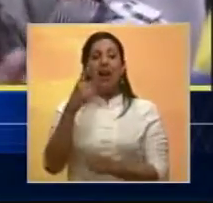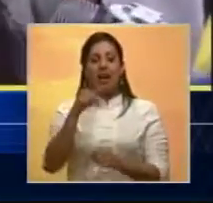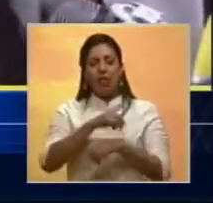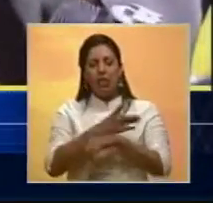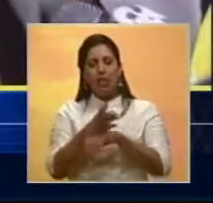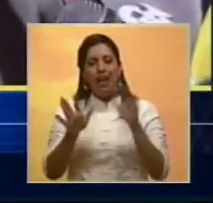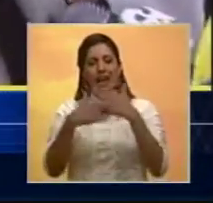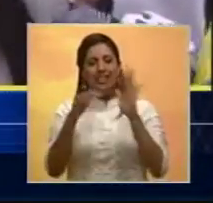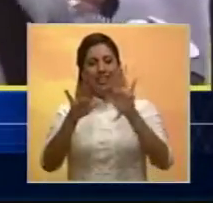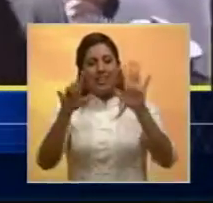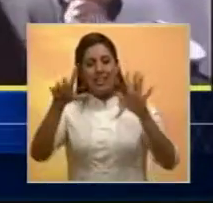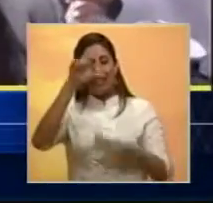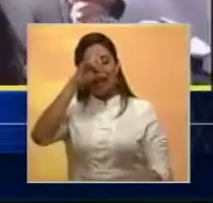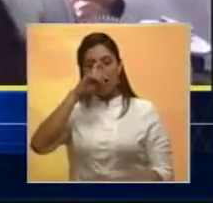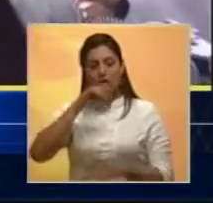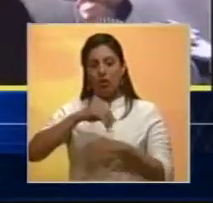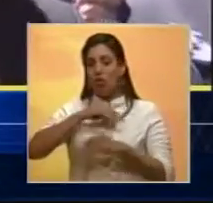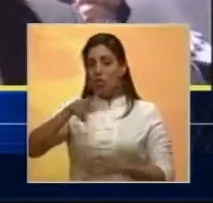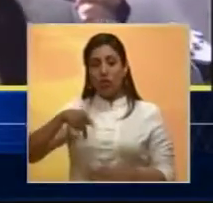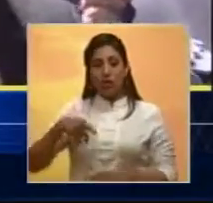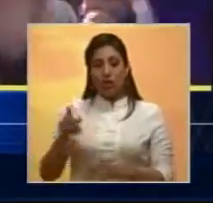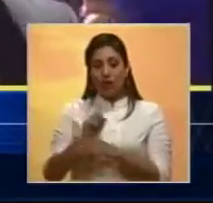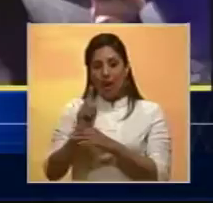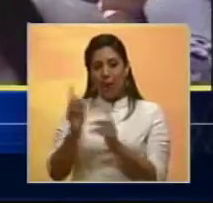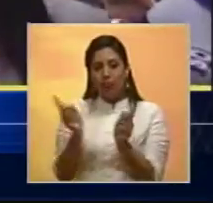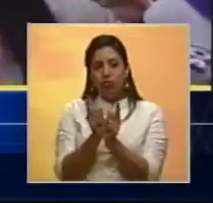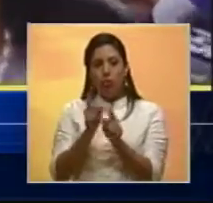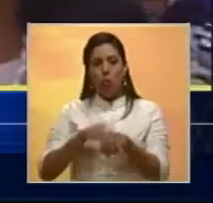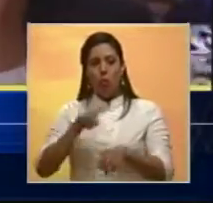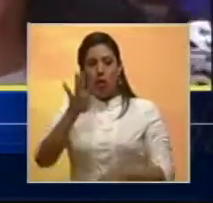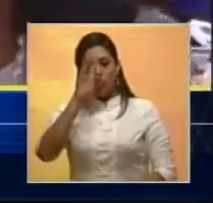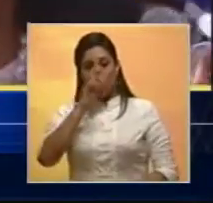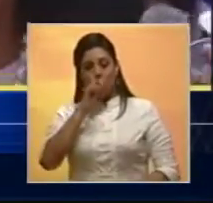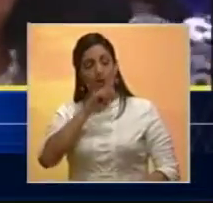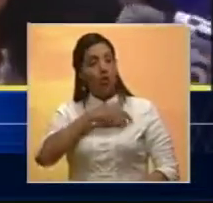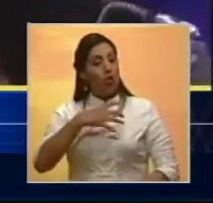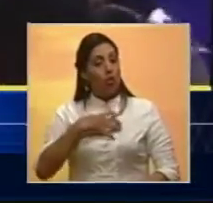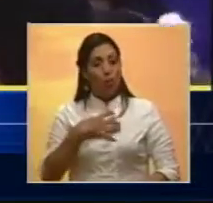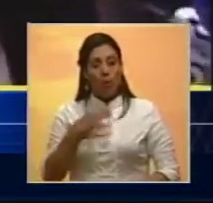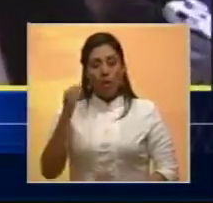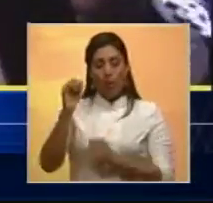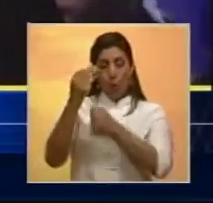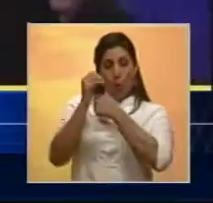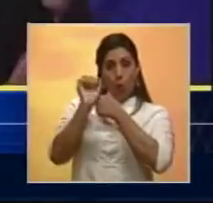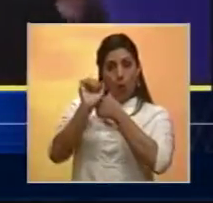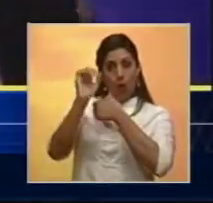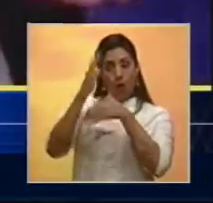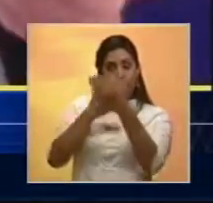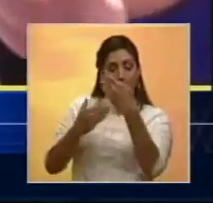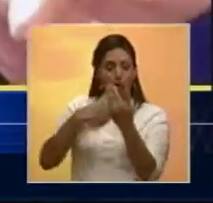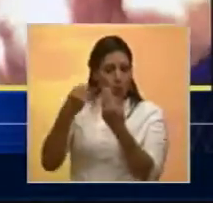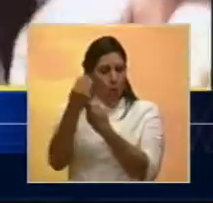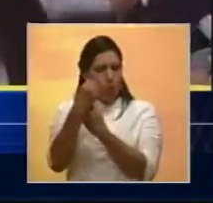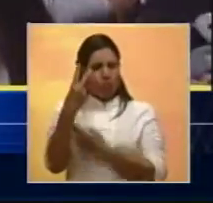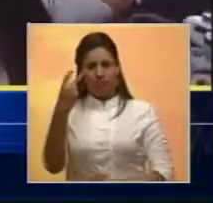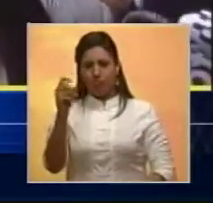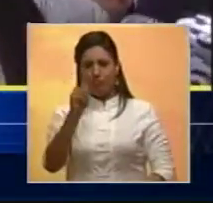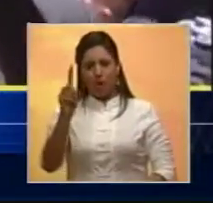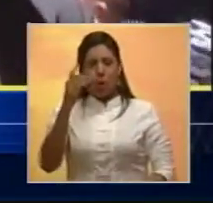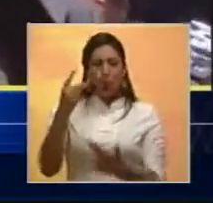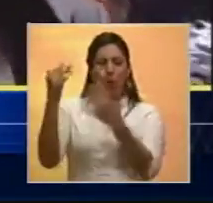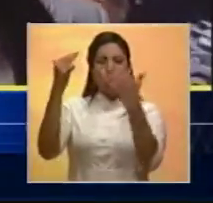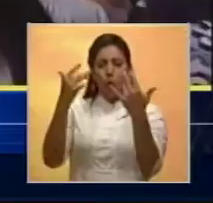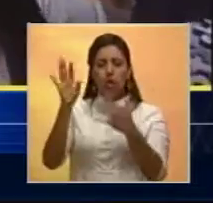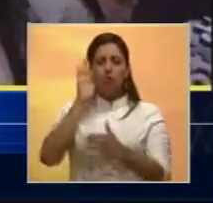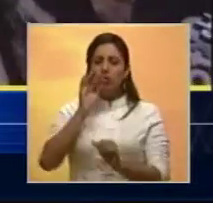tardado hasta 17 años, cosa que nosotros hemos hecho en 4 años. No podemos escudarnos, no podemos escondernos en